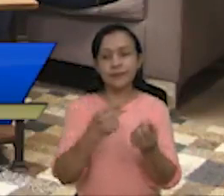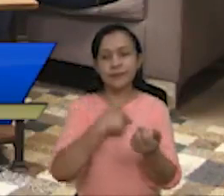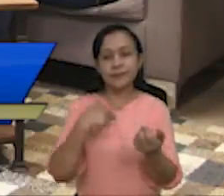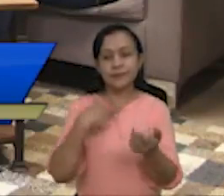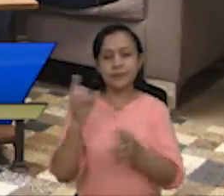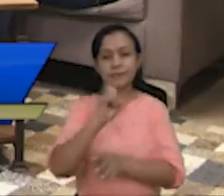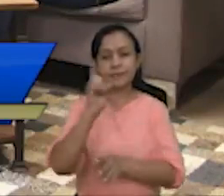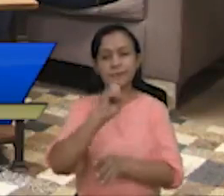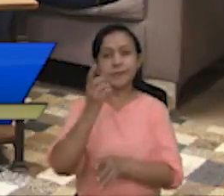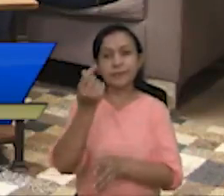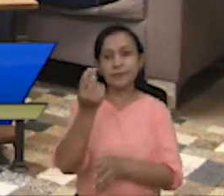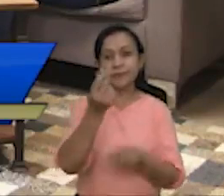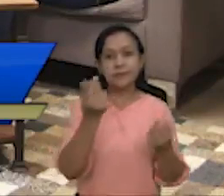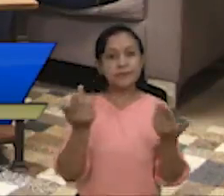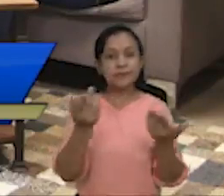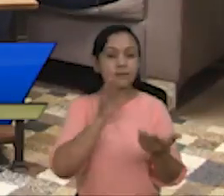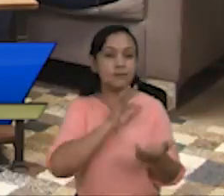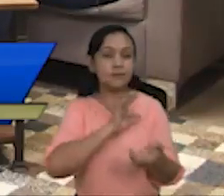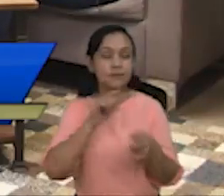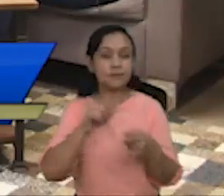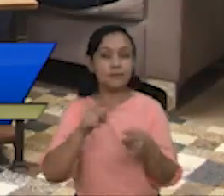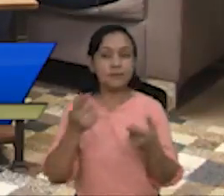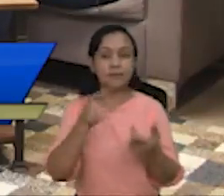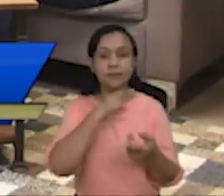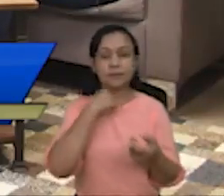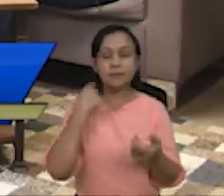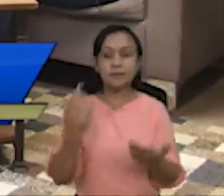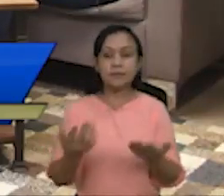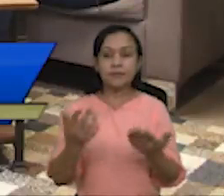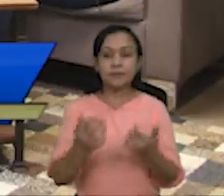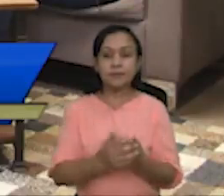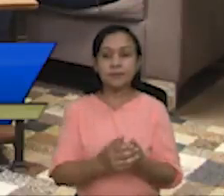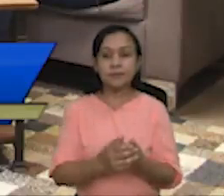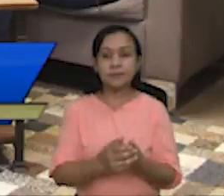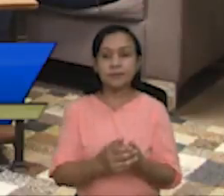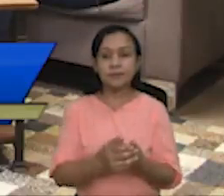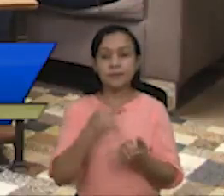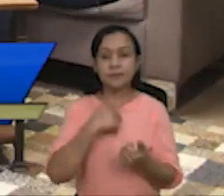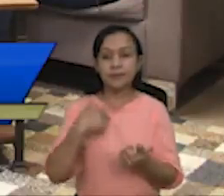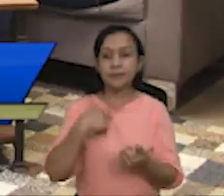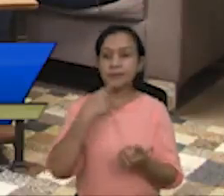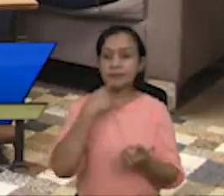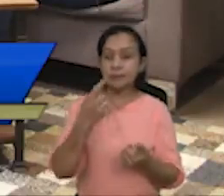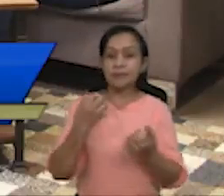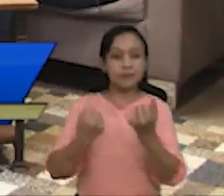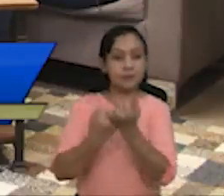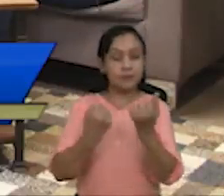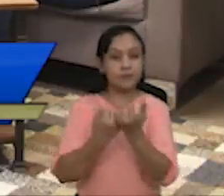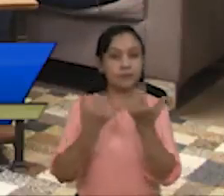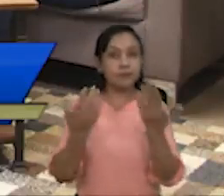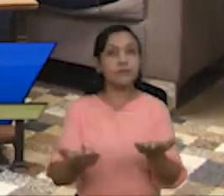están ganando? Porque es cierto que ellos tienen ahora sus links para pedir ayuda, apoyo,